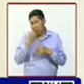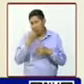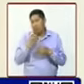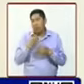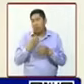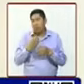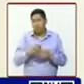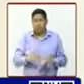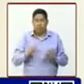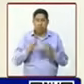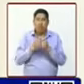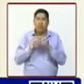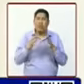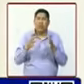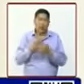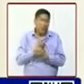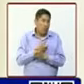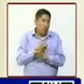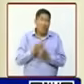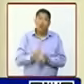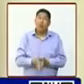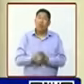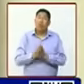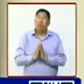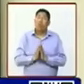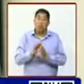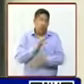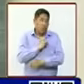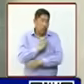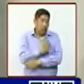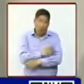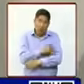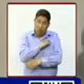normal. Pido para las autoridades